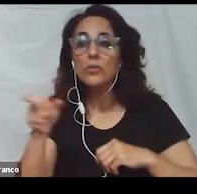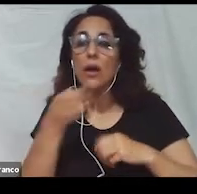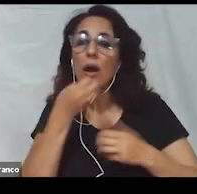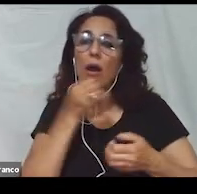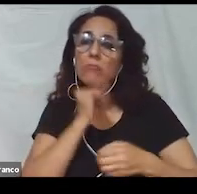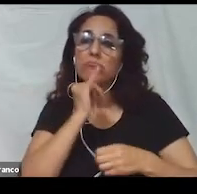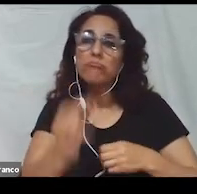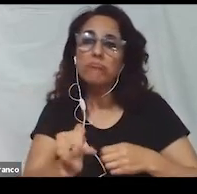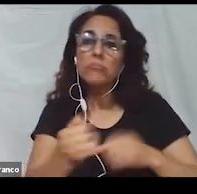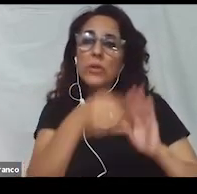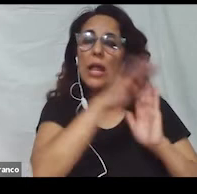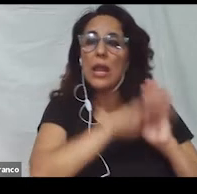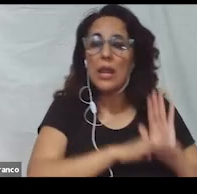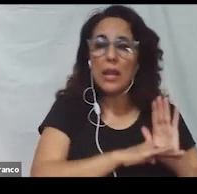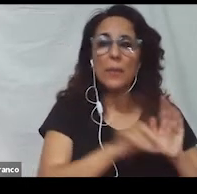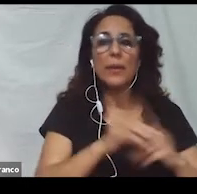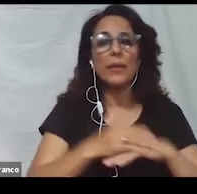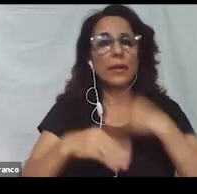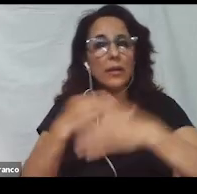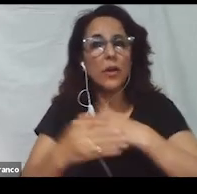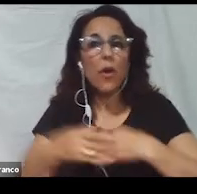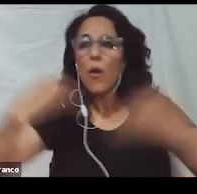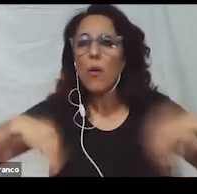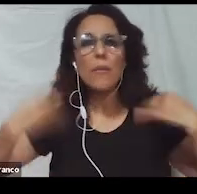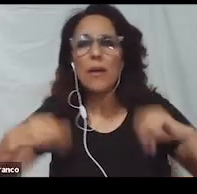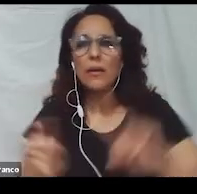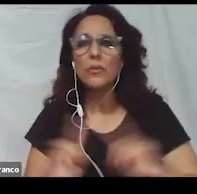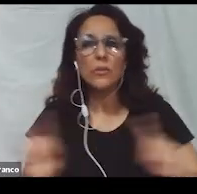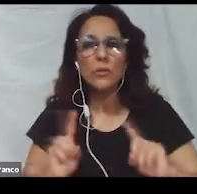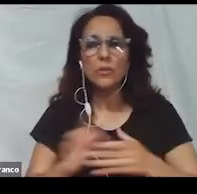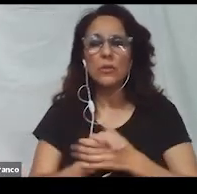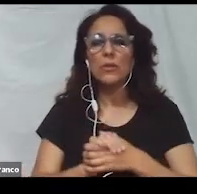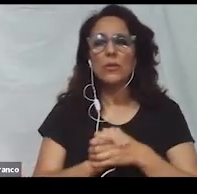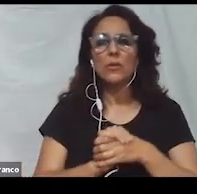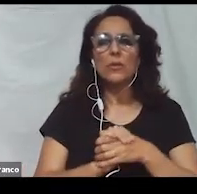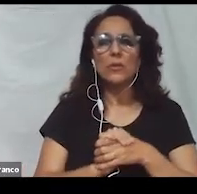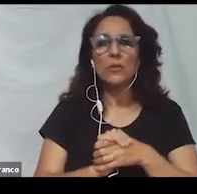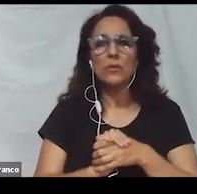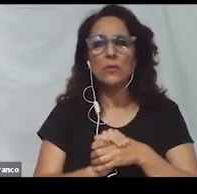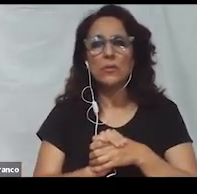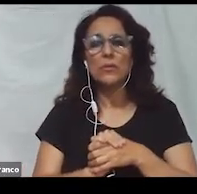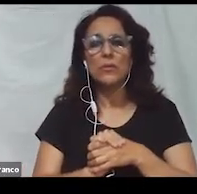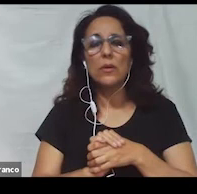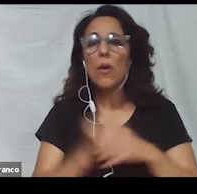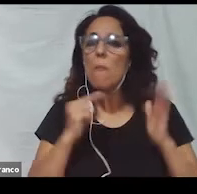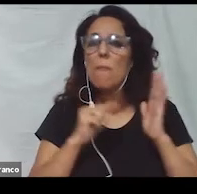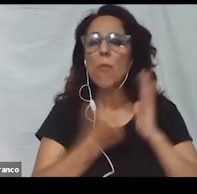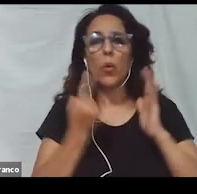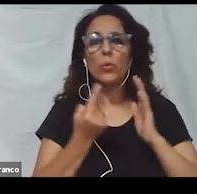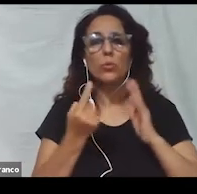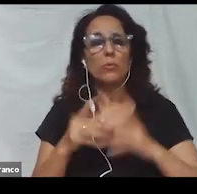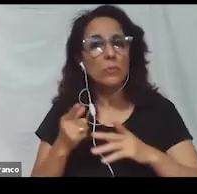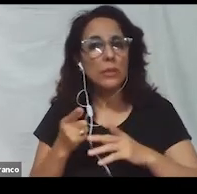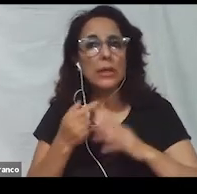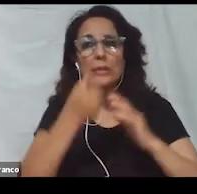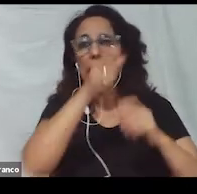recomiendo si quieren entrar a utilizar librerías. Pero repito, no es obligatorio que las utilicen. Hay un punto al final que quiero que sepan, y